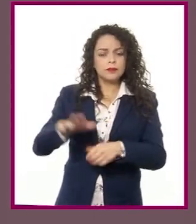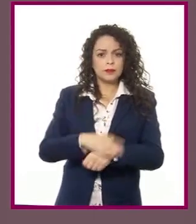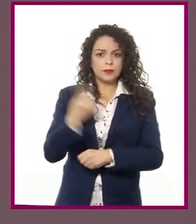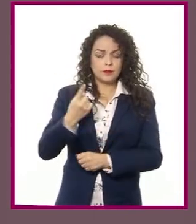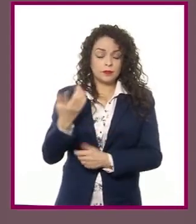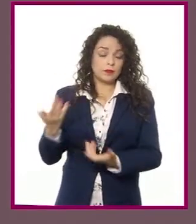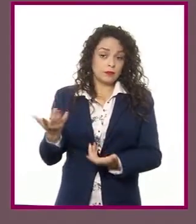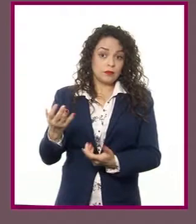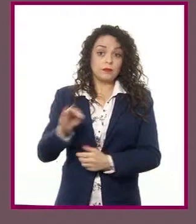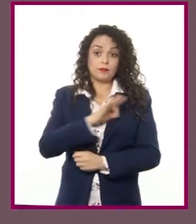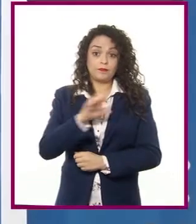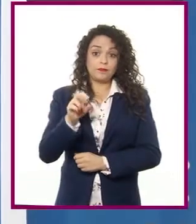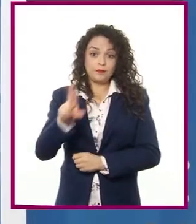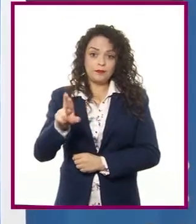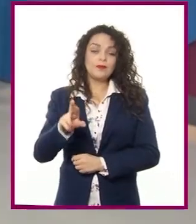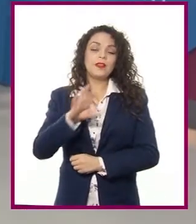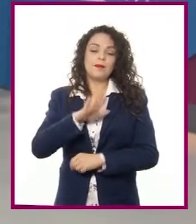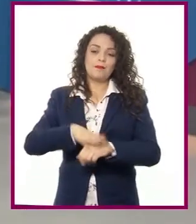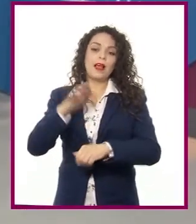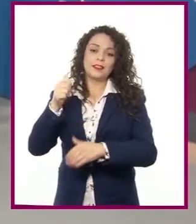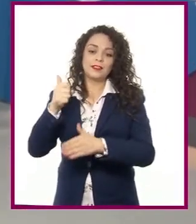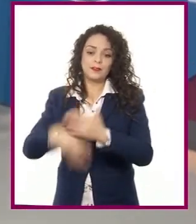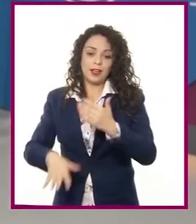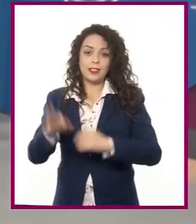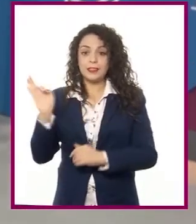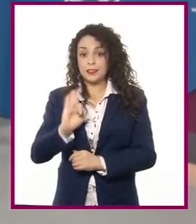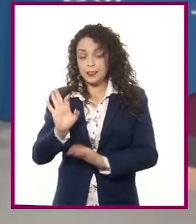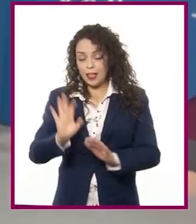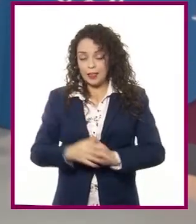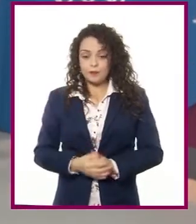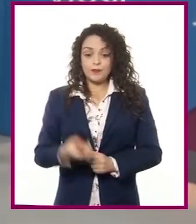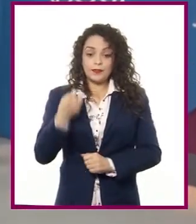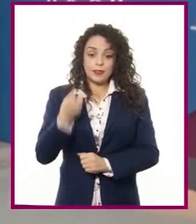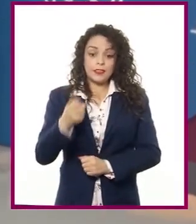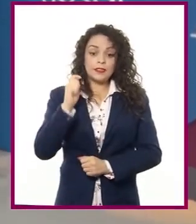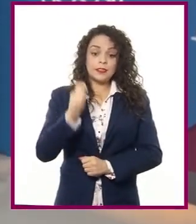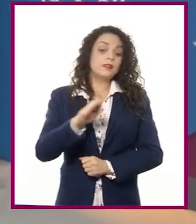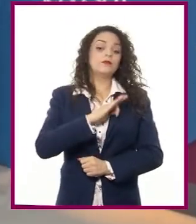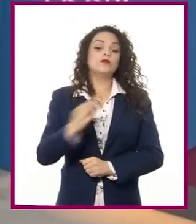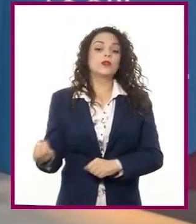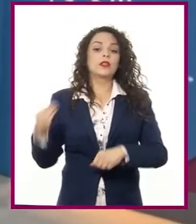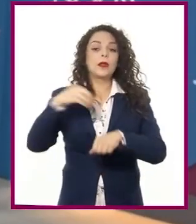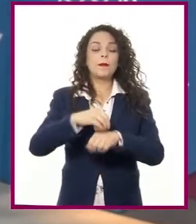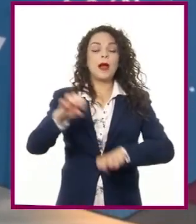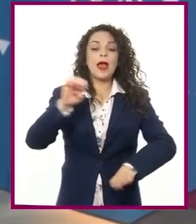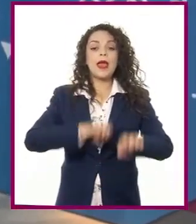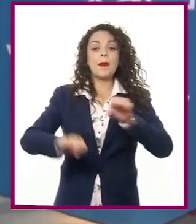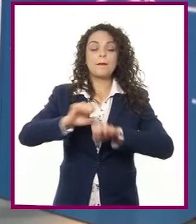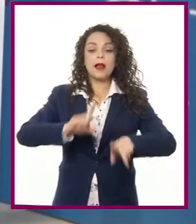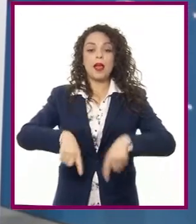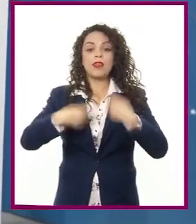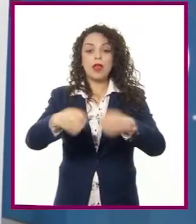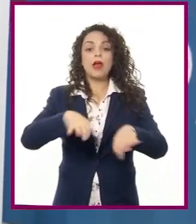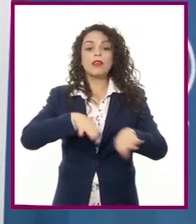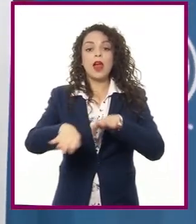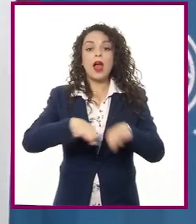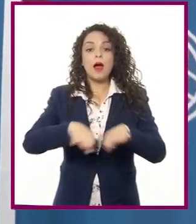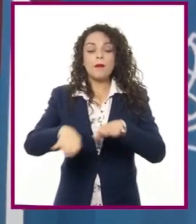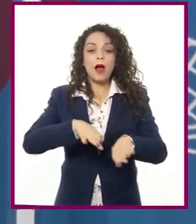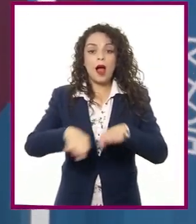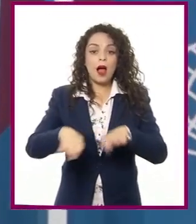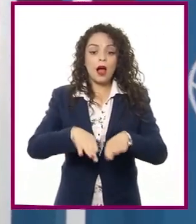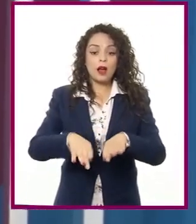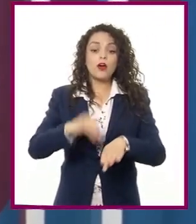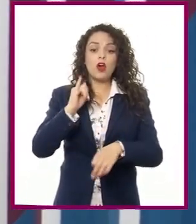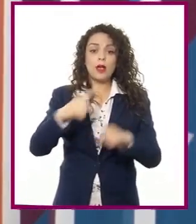efectos, serían más baratos. Además, esto incluiría la instalación de empresas que darían empleos y que generarían una